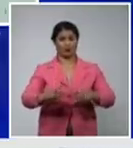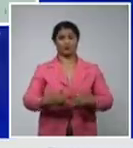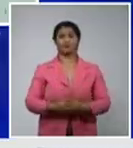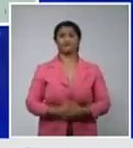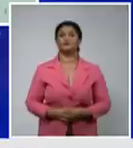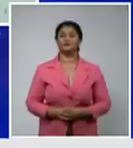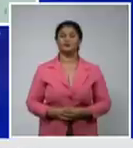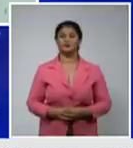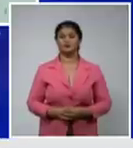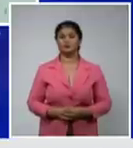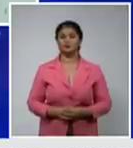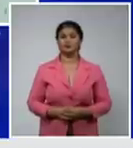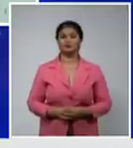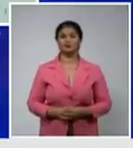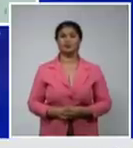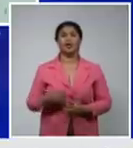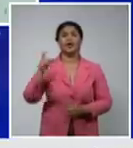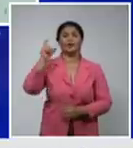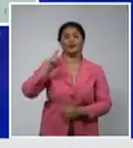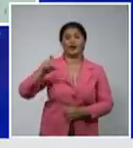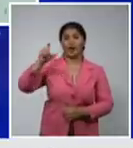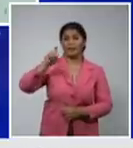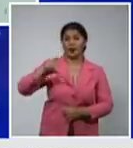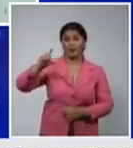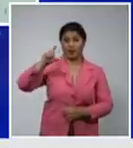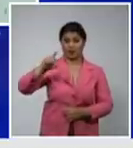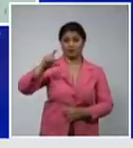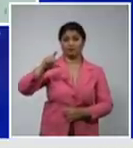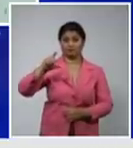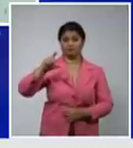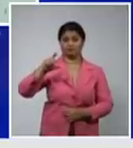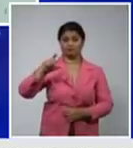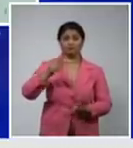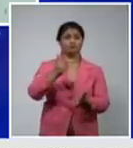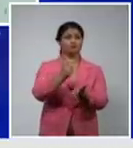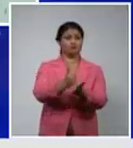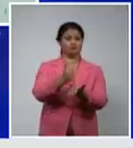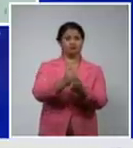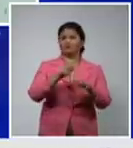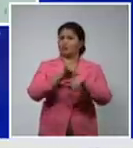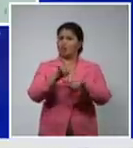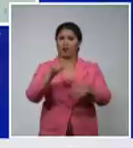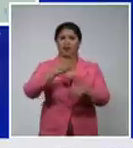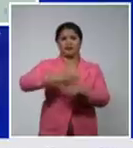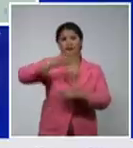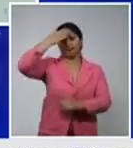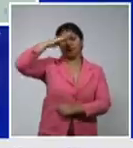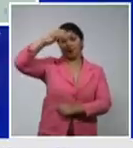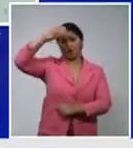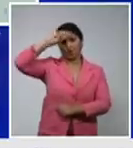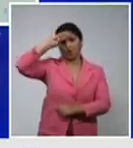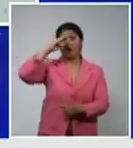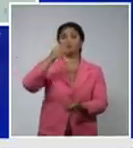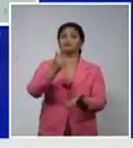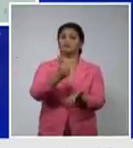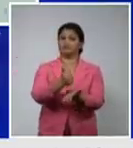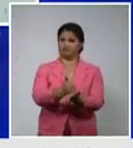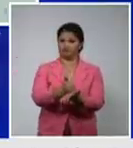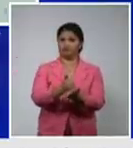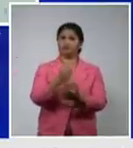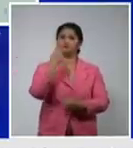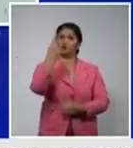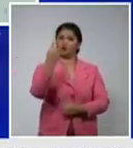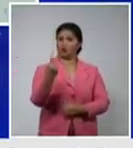paciente importado de Camagüey es del municipio cabecera, igual que el de Santiago de Cuba, que es del municipio